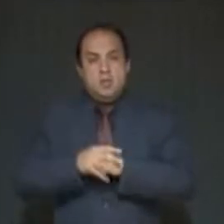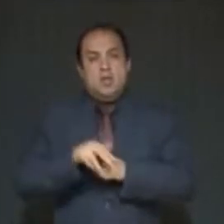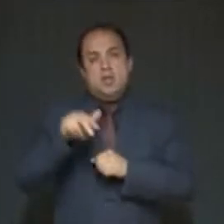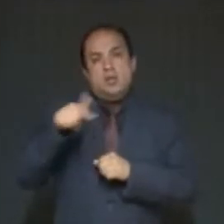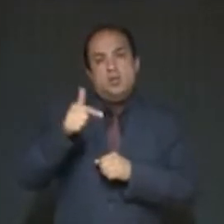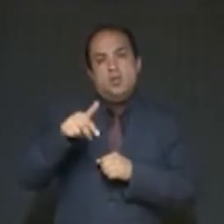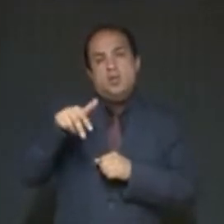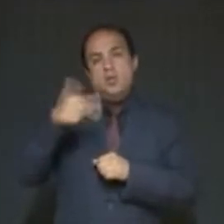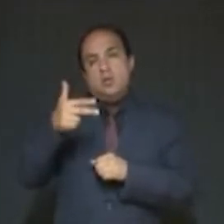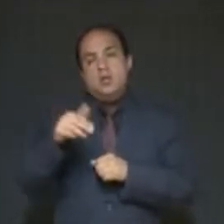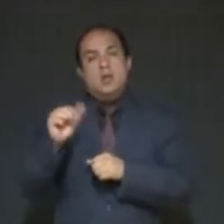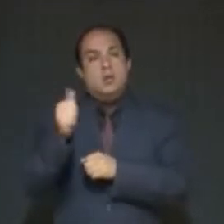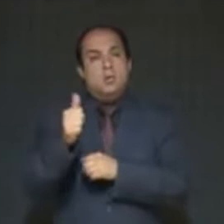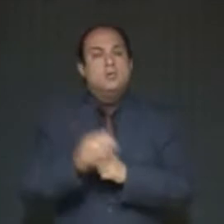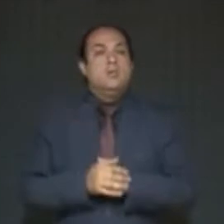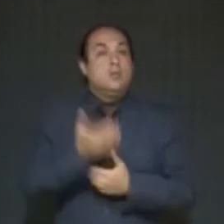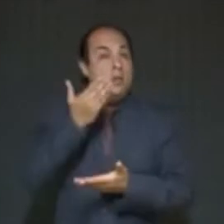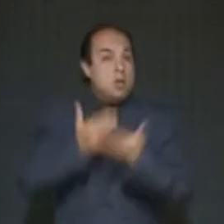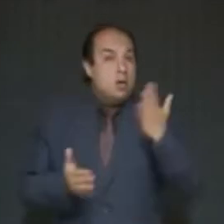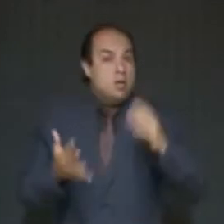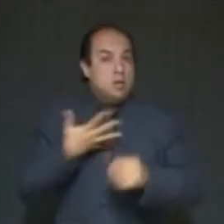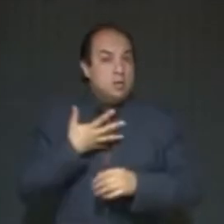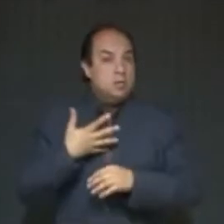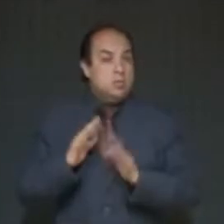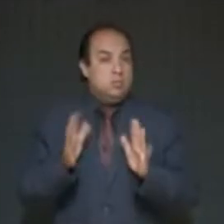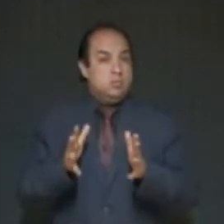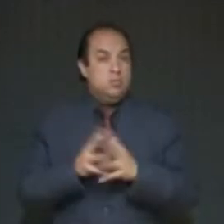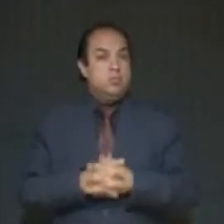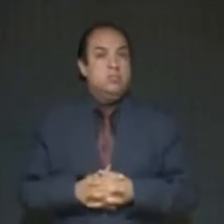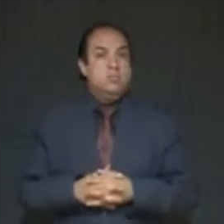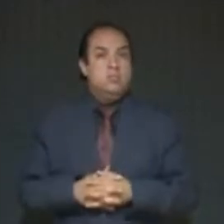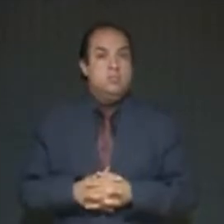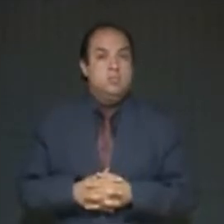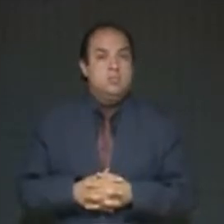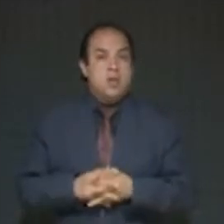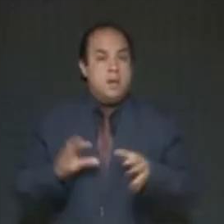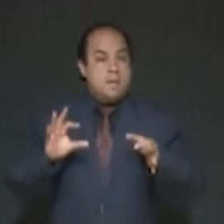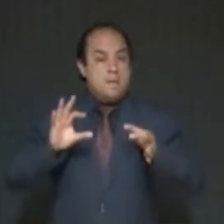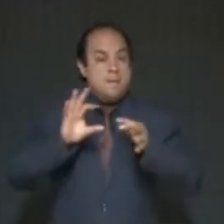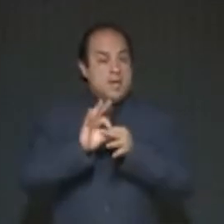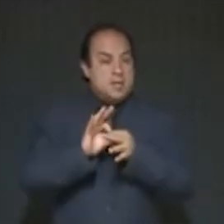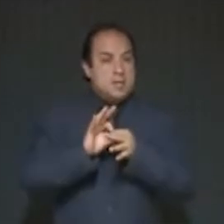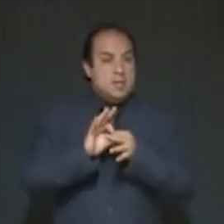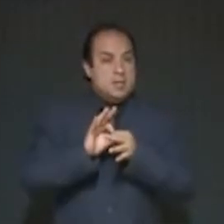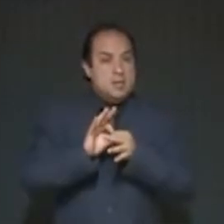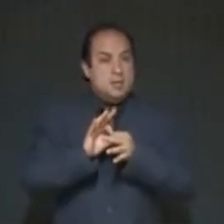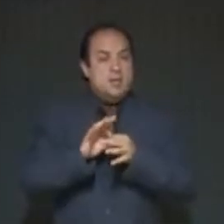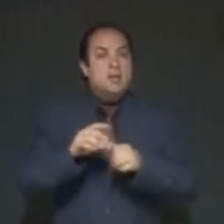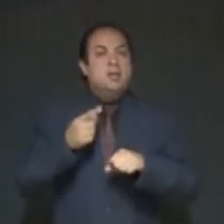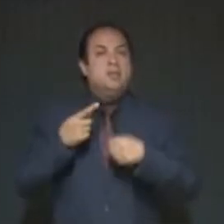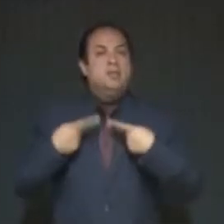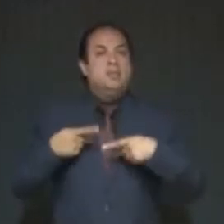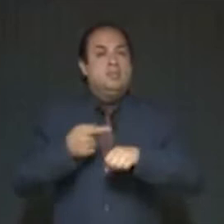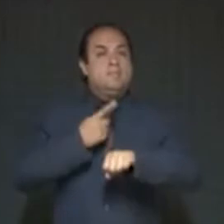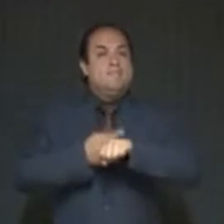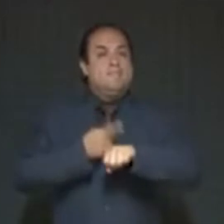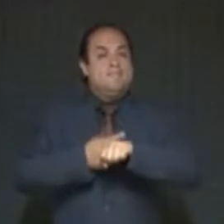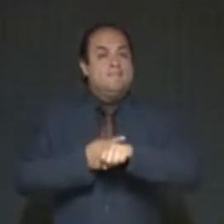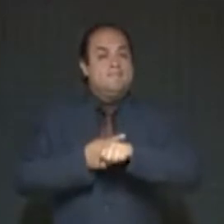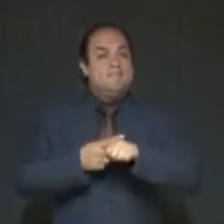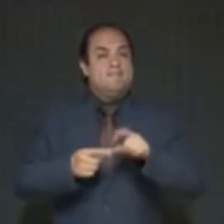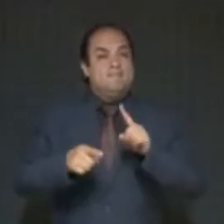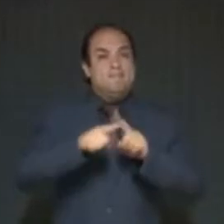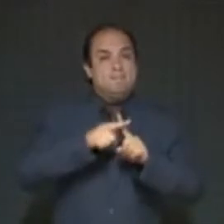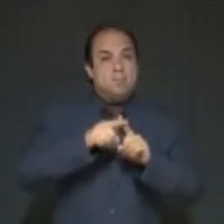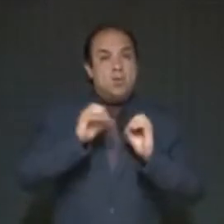de agosto, y ahora estamos viendo ya una correlación tanto en casos activos como en ingresos hospitalarios a la baja,